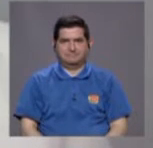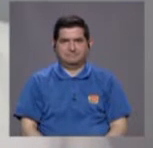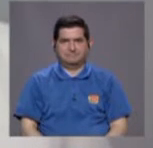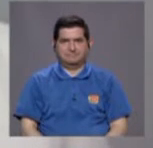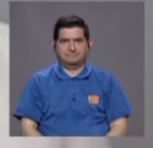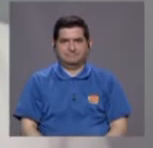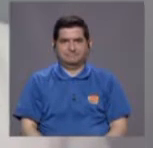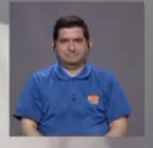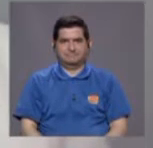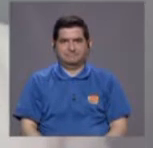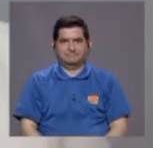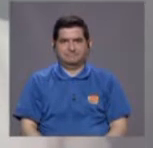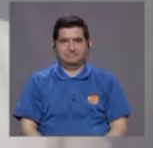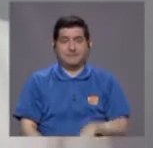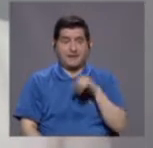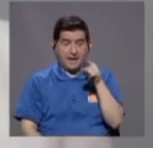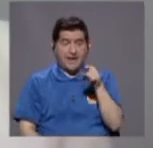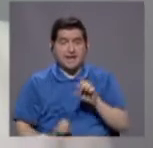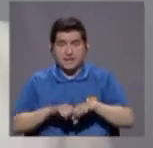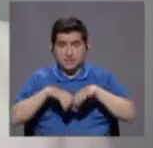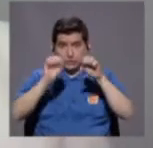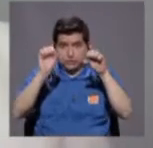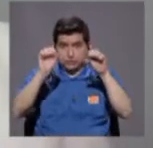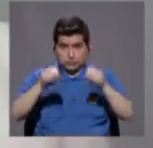va a tener, digamos,